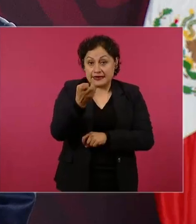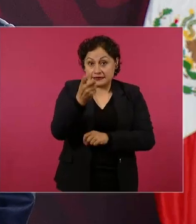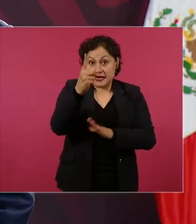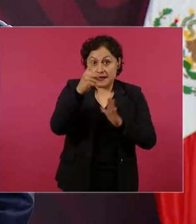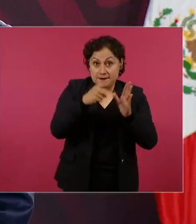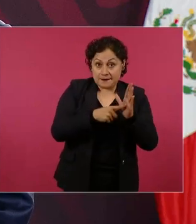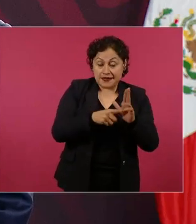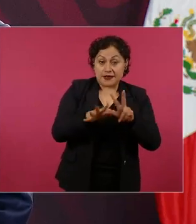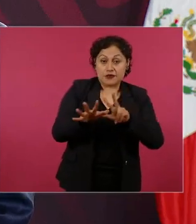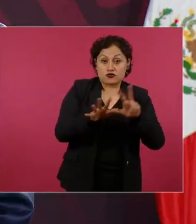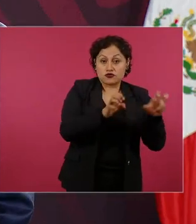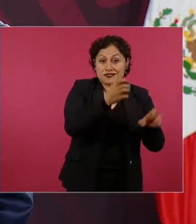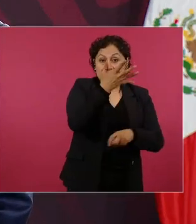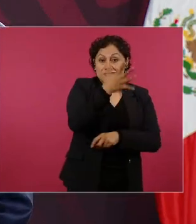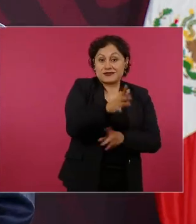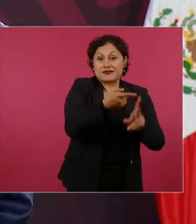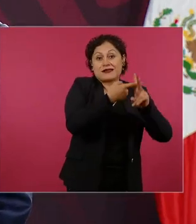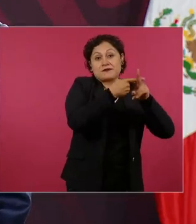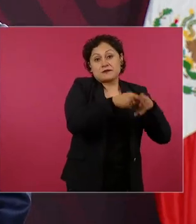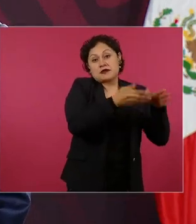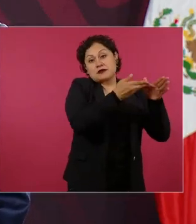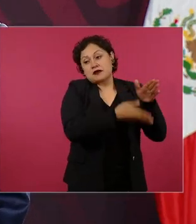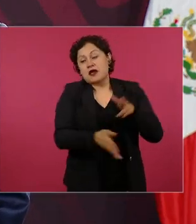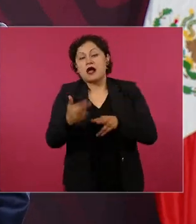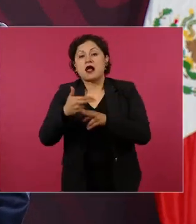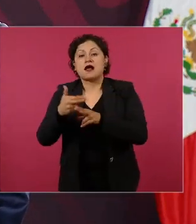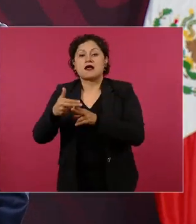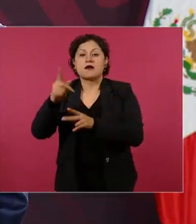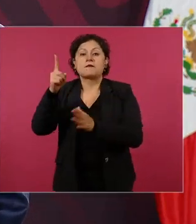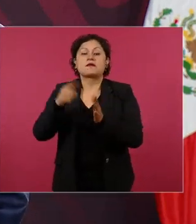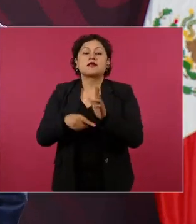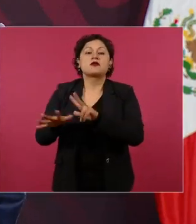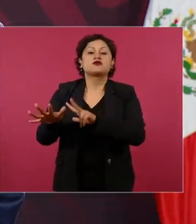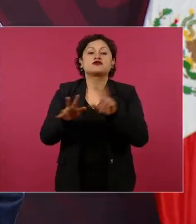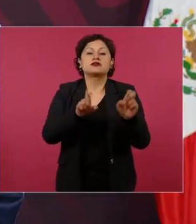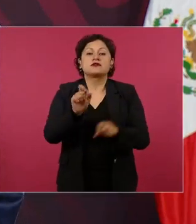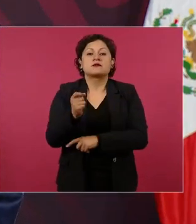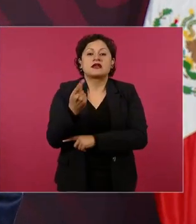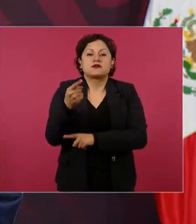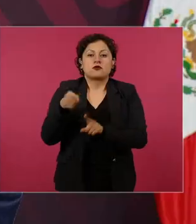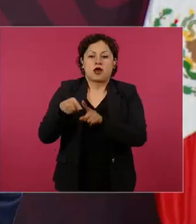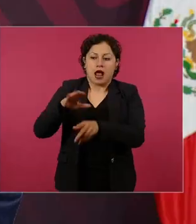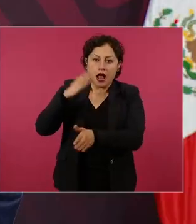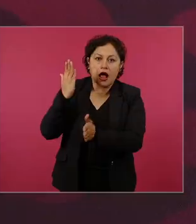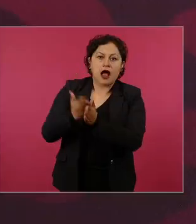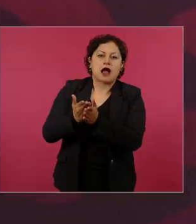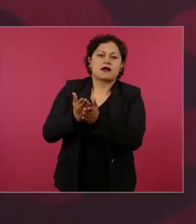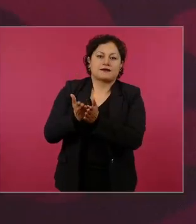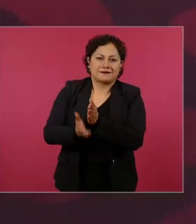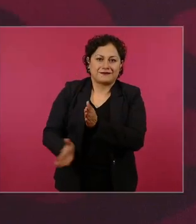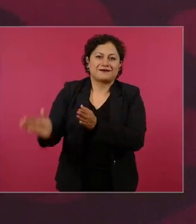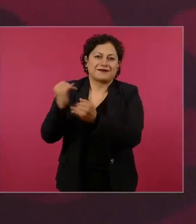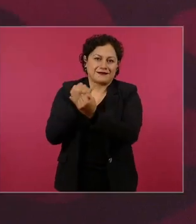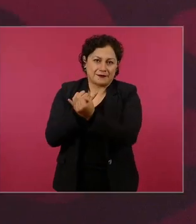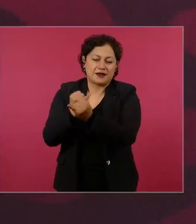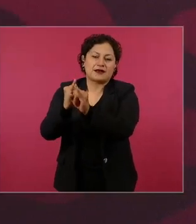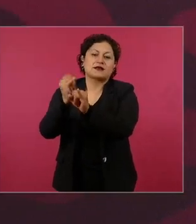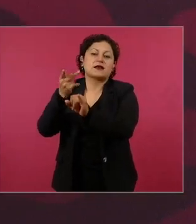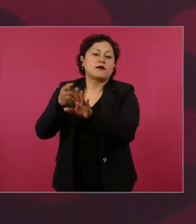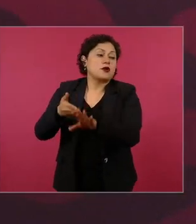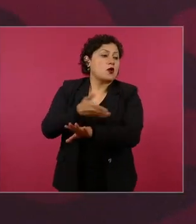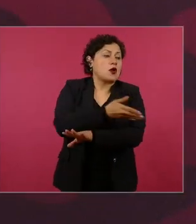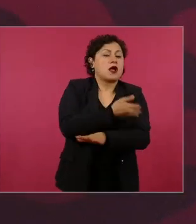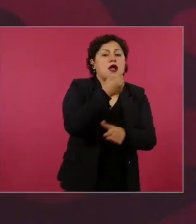inicio, el grito de independencia, lo que se conmemora, porque no es lo mismo Hidalgo